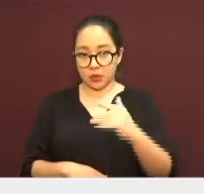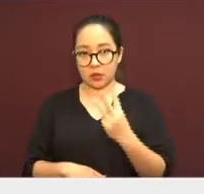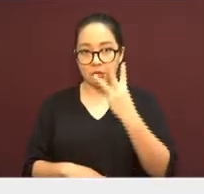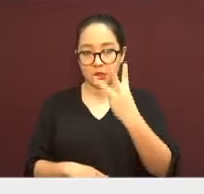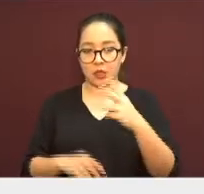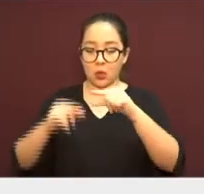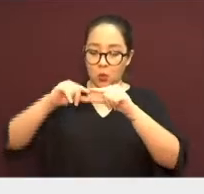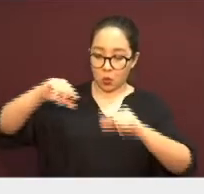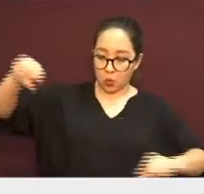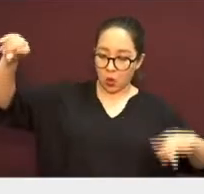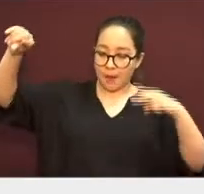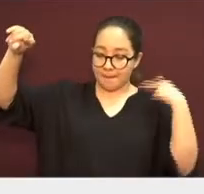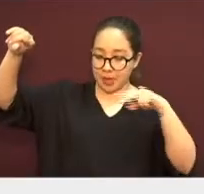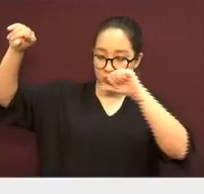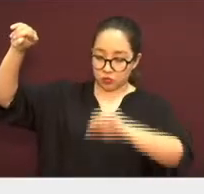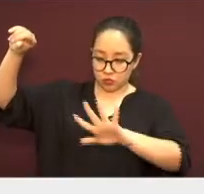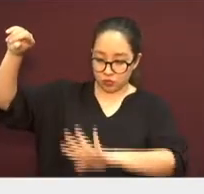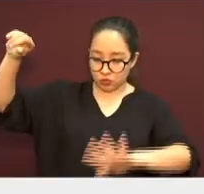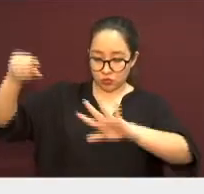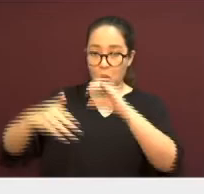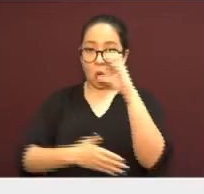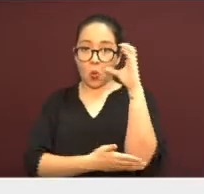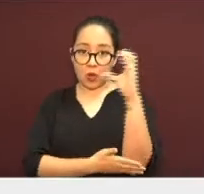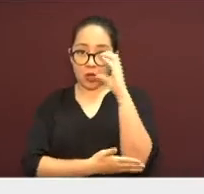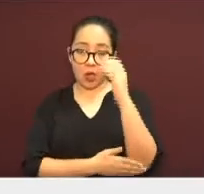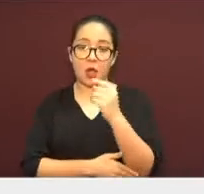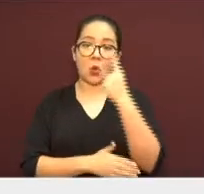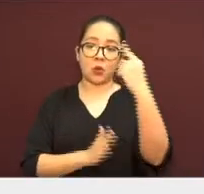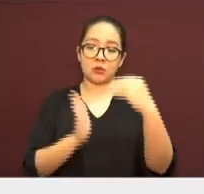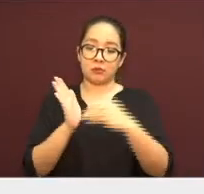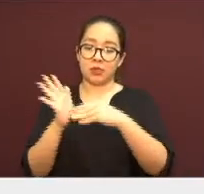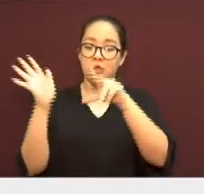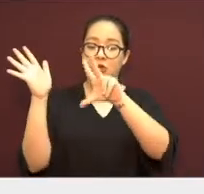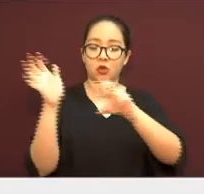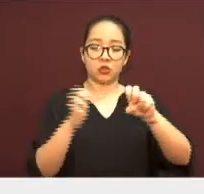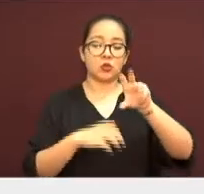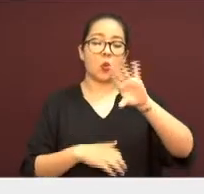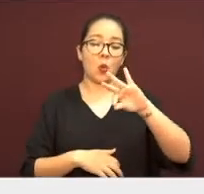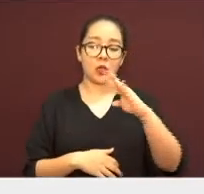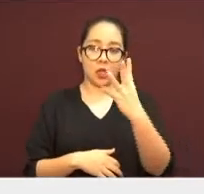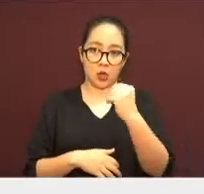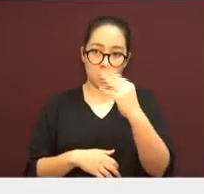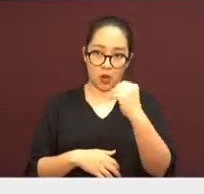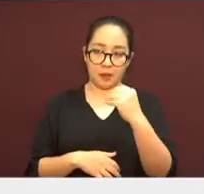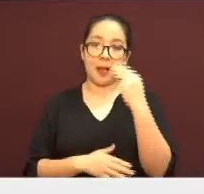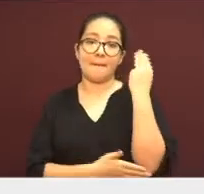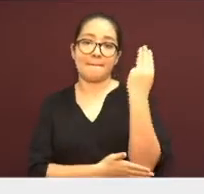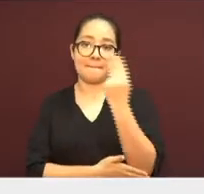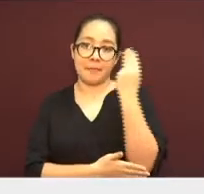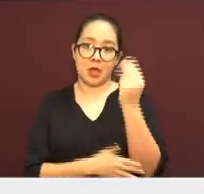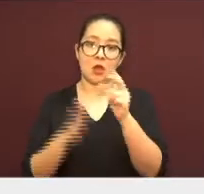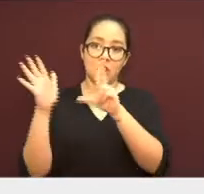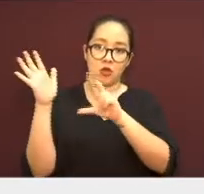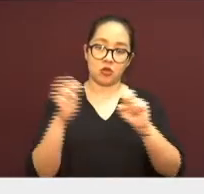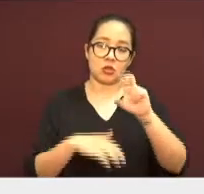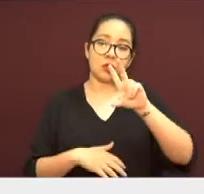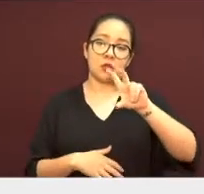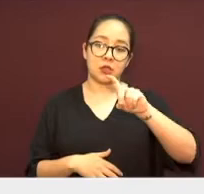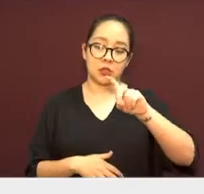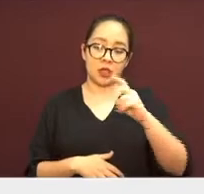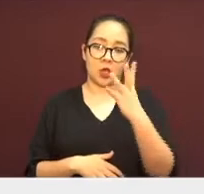cause continúa con actividad con 1.849 casos y minatitlán con 839